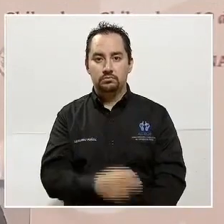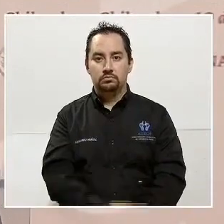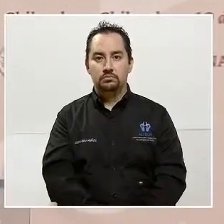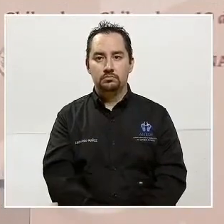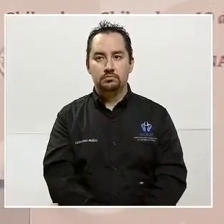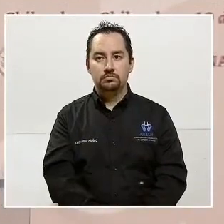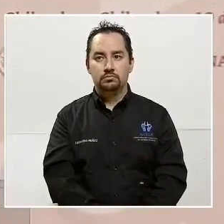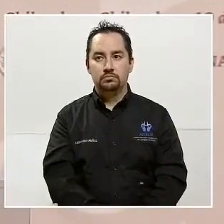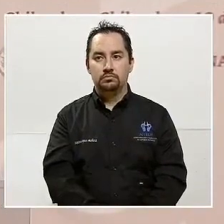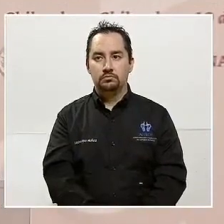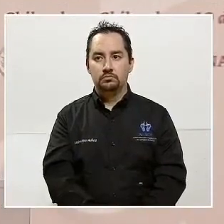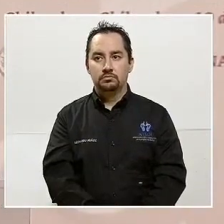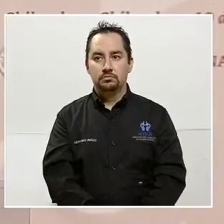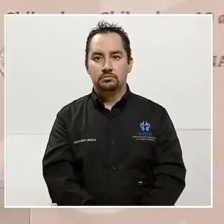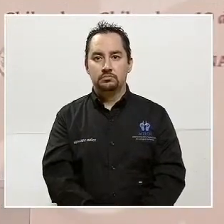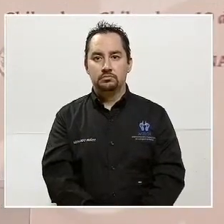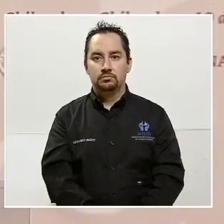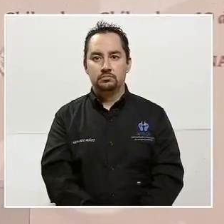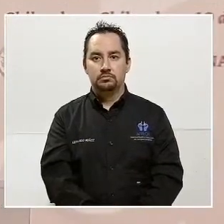los crímenes de odio